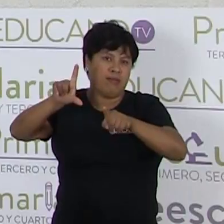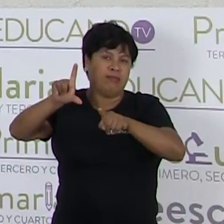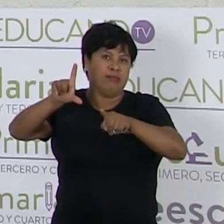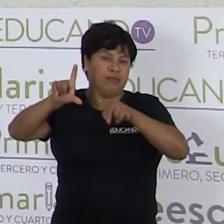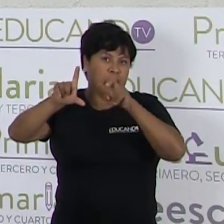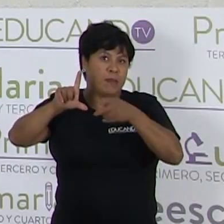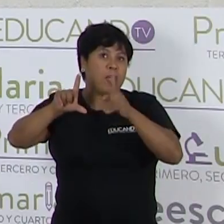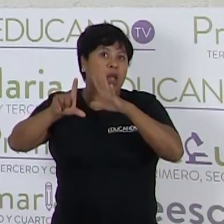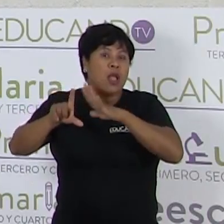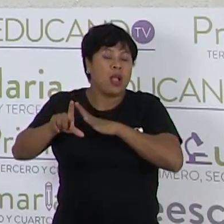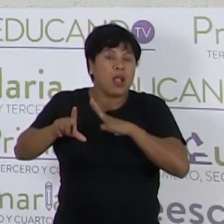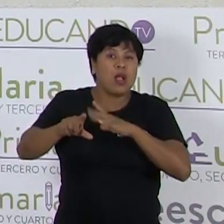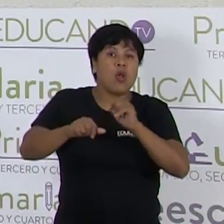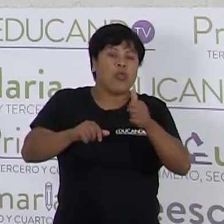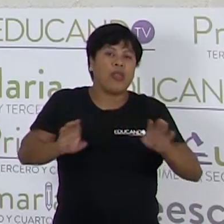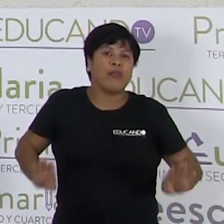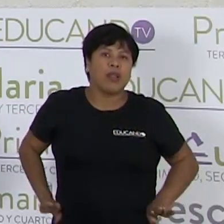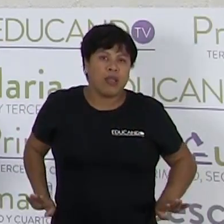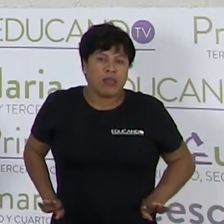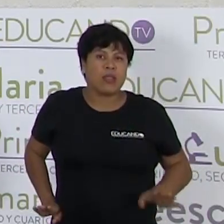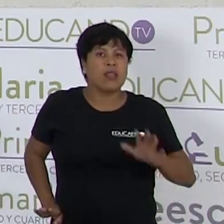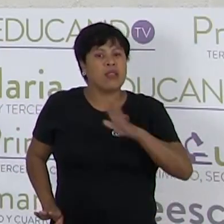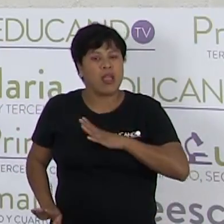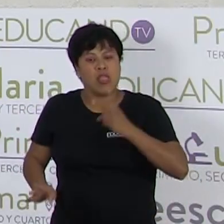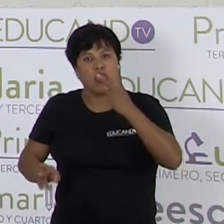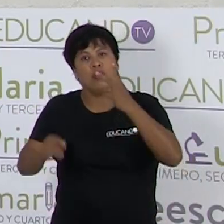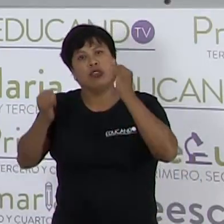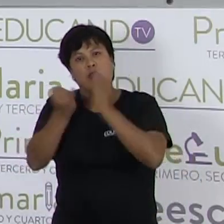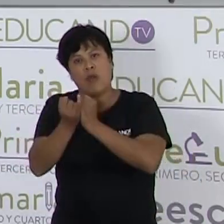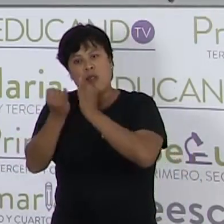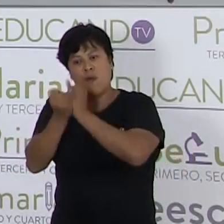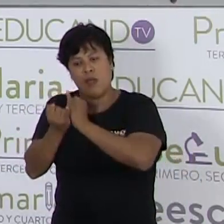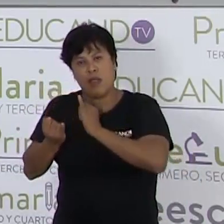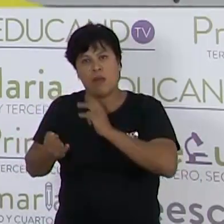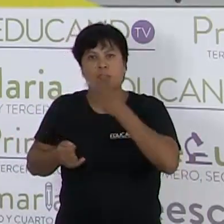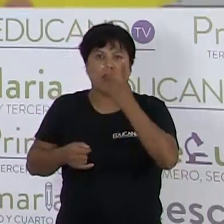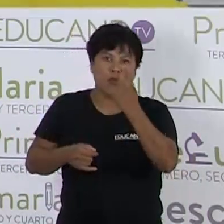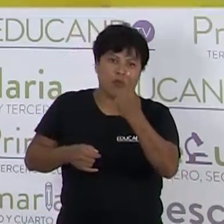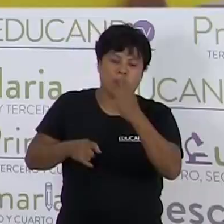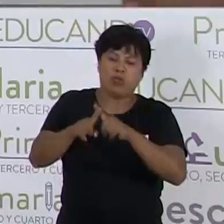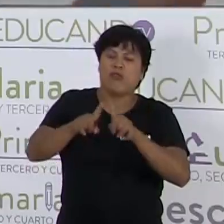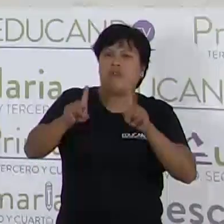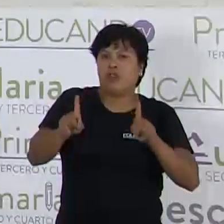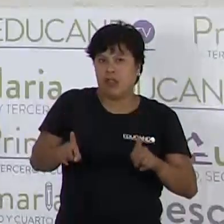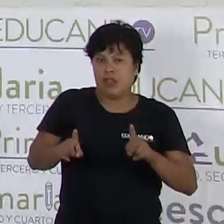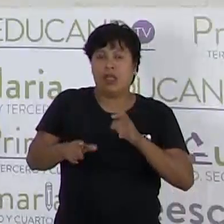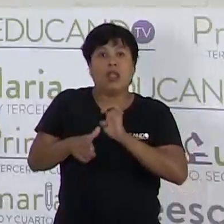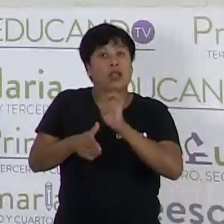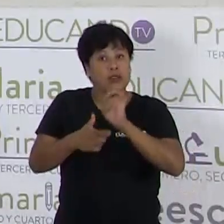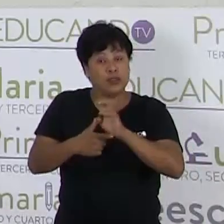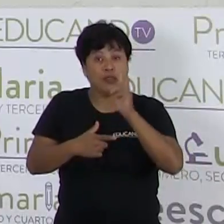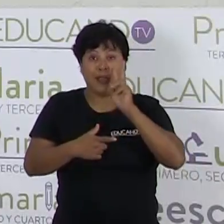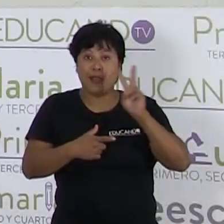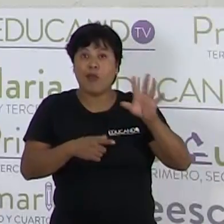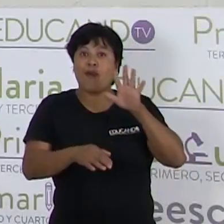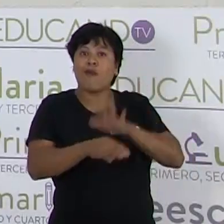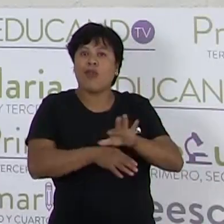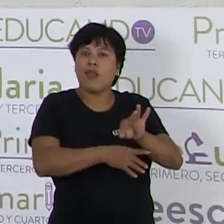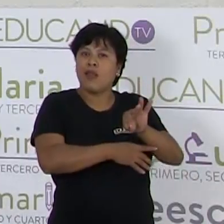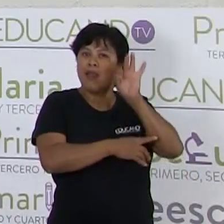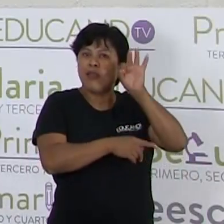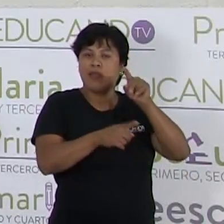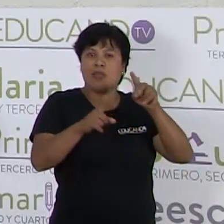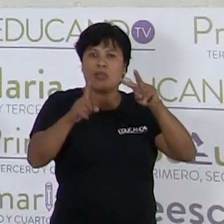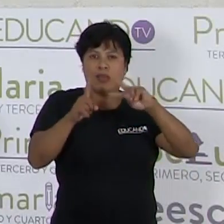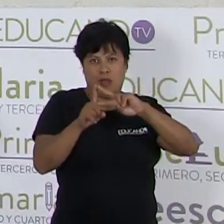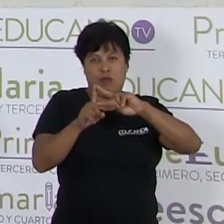cumpliendo con la otra característica que tiene dos lados iguales y uno desigual. Entonces estaríamos hablando de este